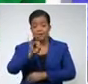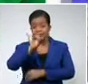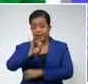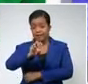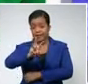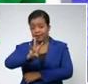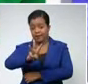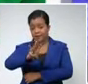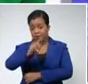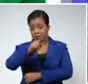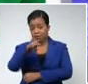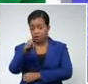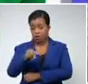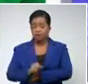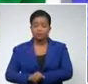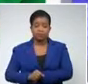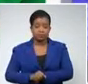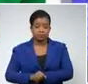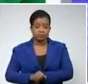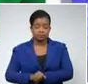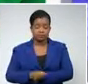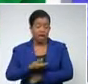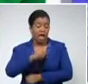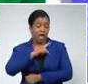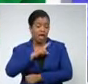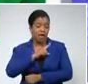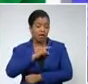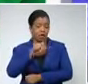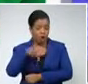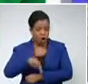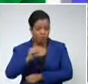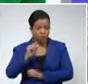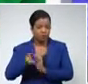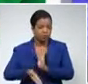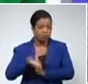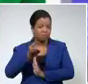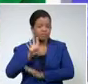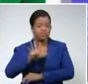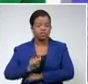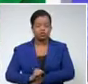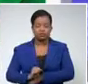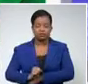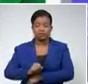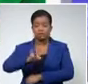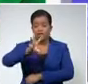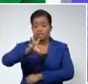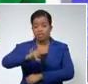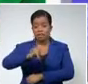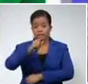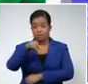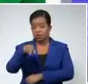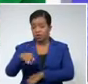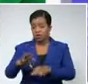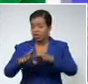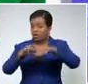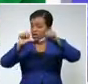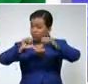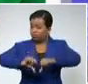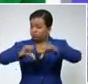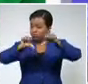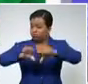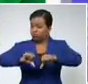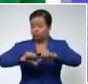pacientes, 5 más que el día de ayer. 30 críticos, se incrementan 3 más,